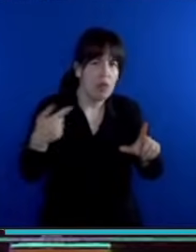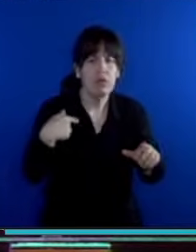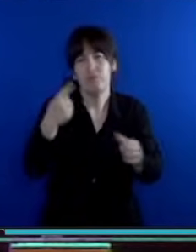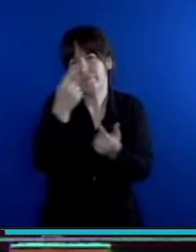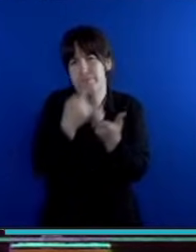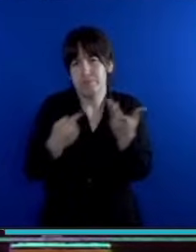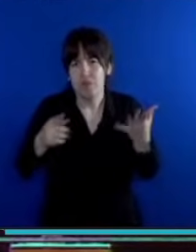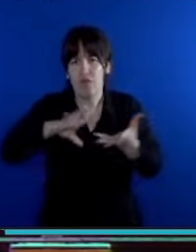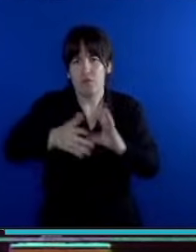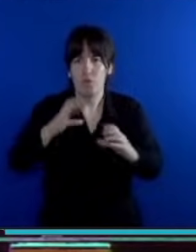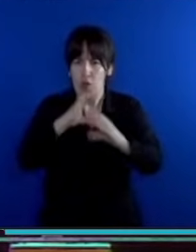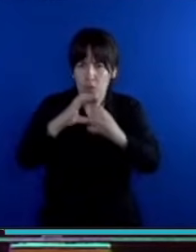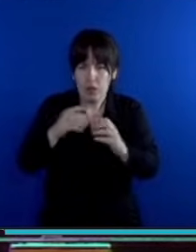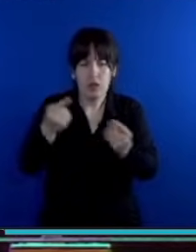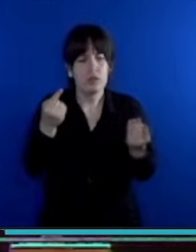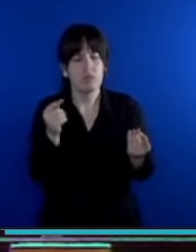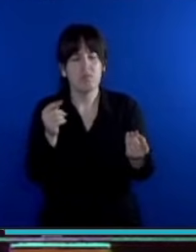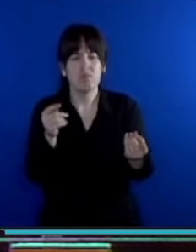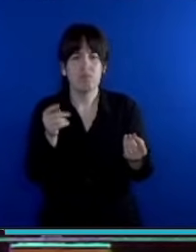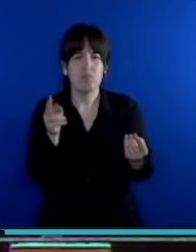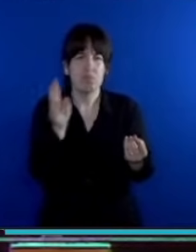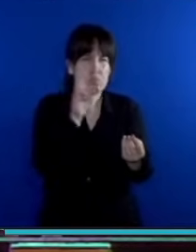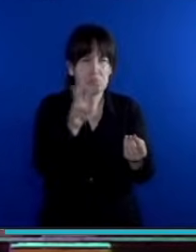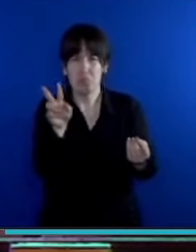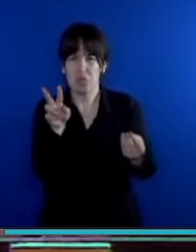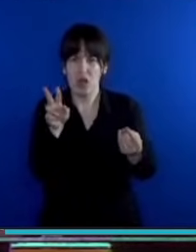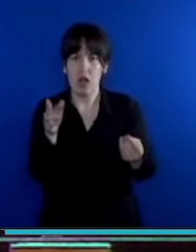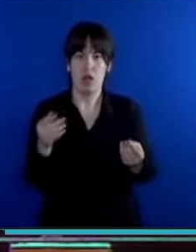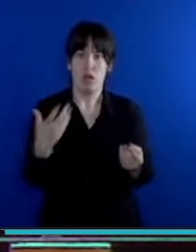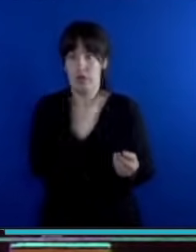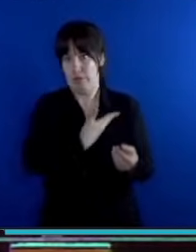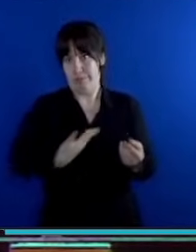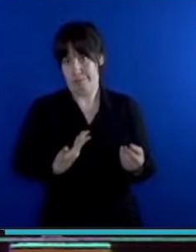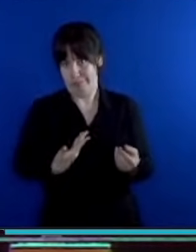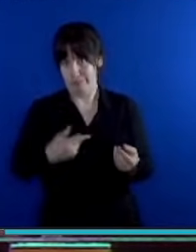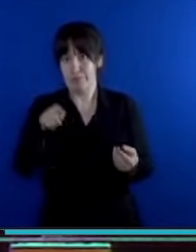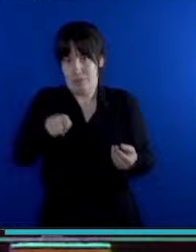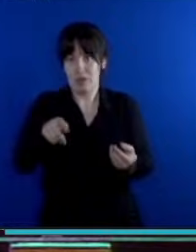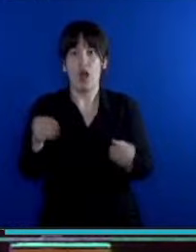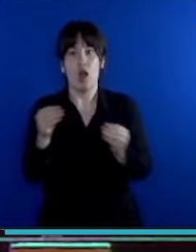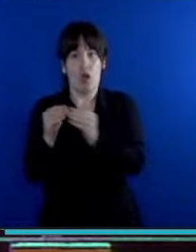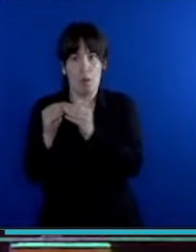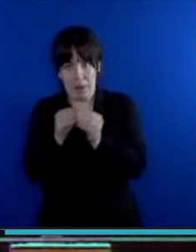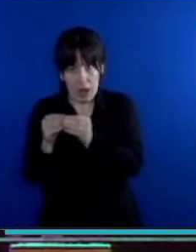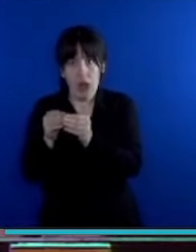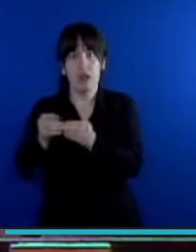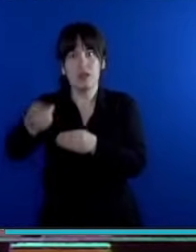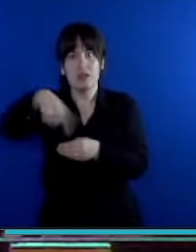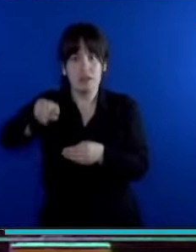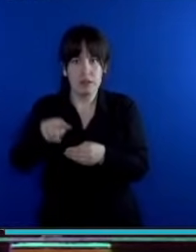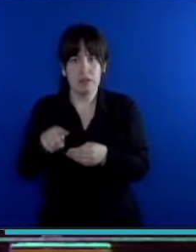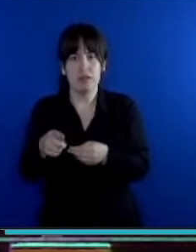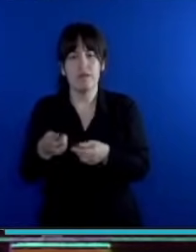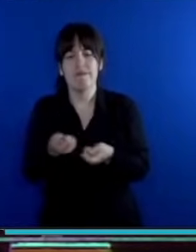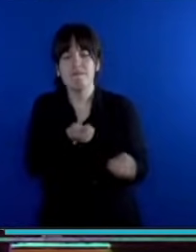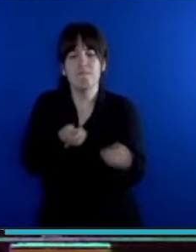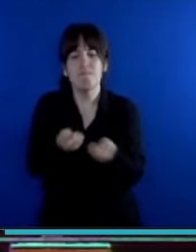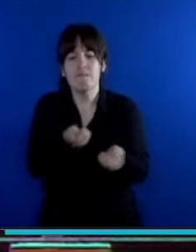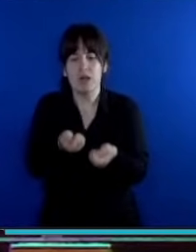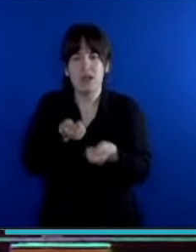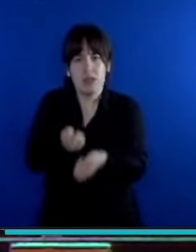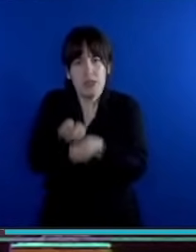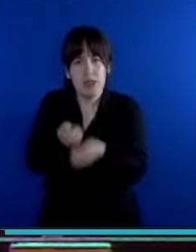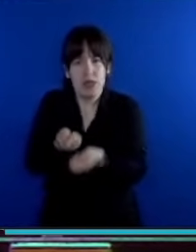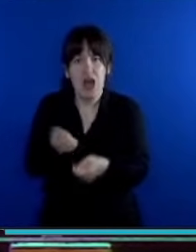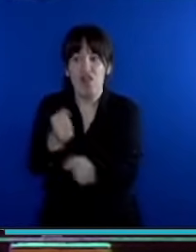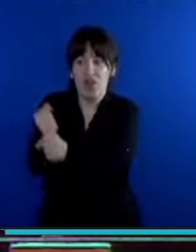de comunicación, cómo el gobernador, sus funcionarios, han extorsionado a los trabajadores diciendo